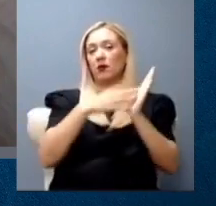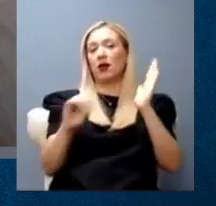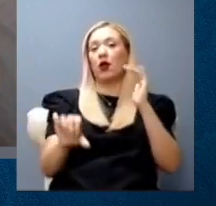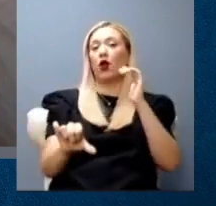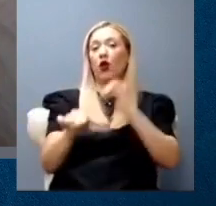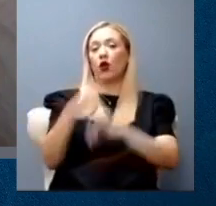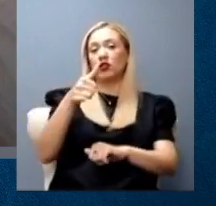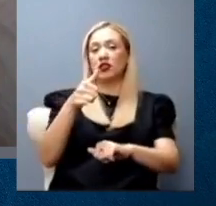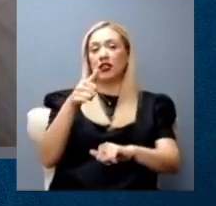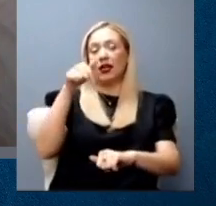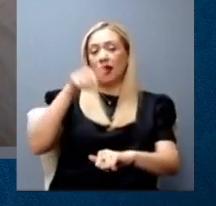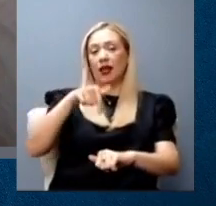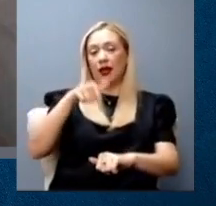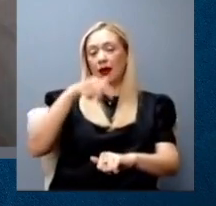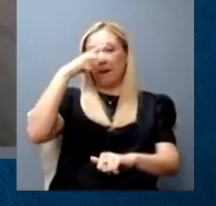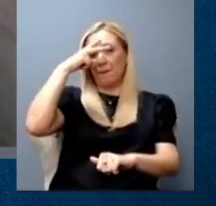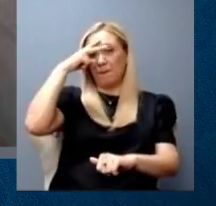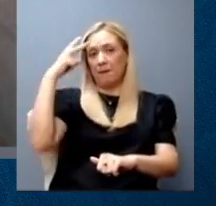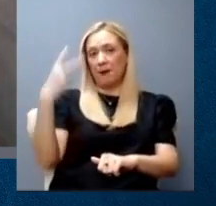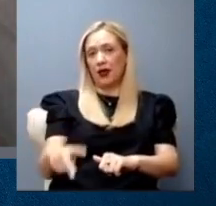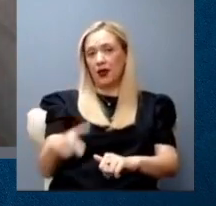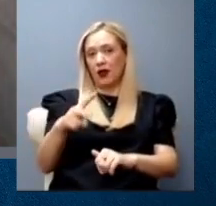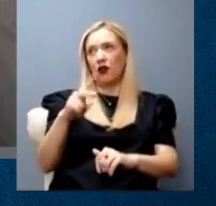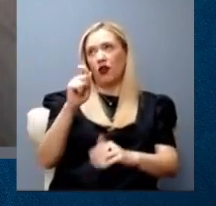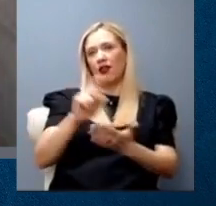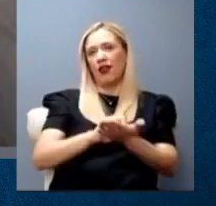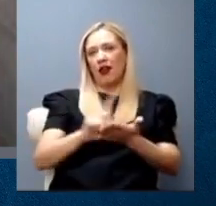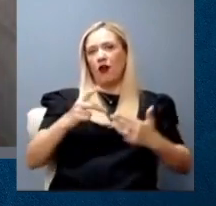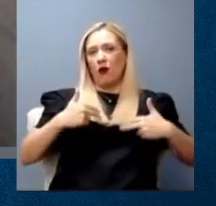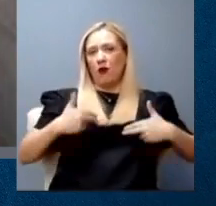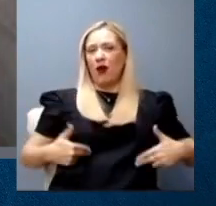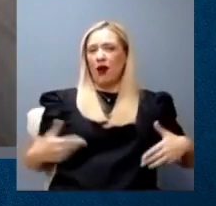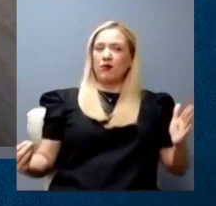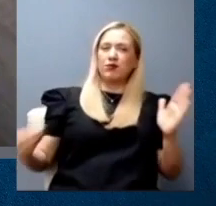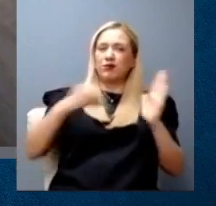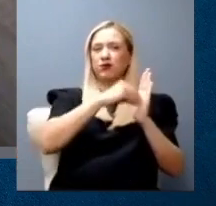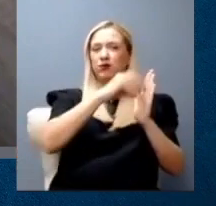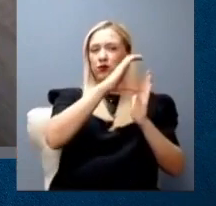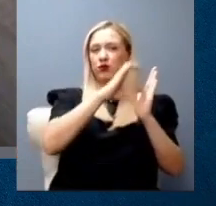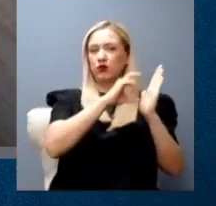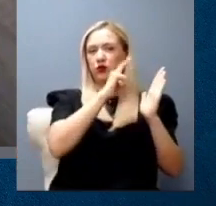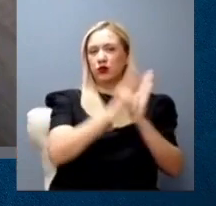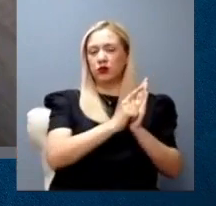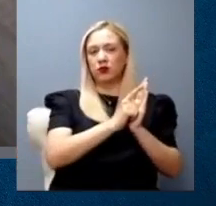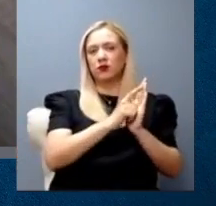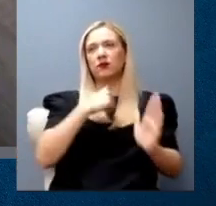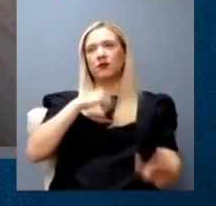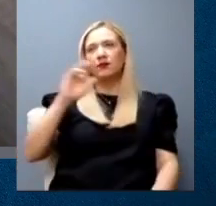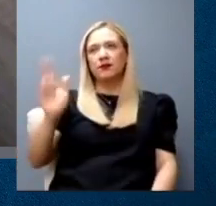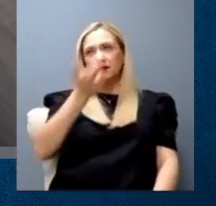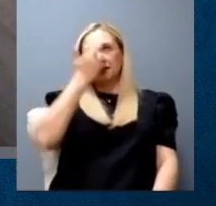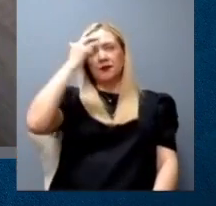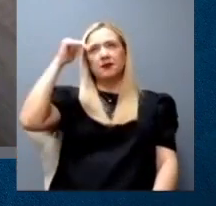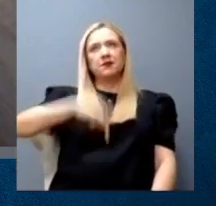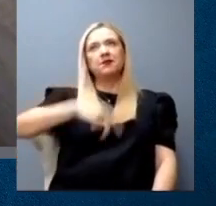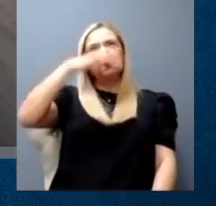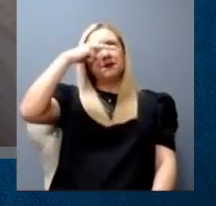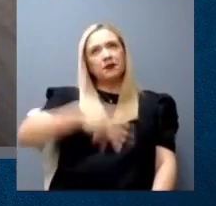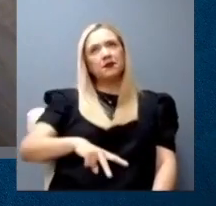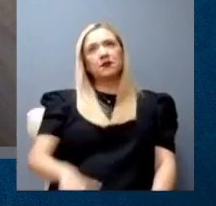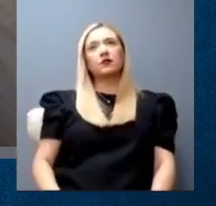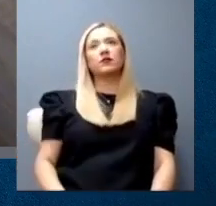2011 en México, si bien, por ejemplo, para hablar de algo muy concreto, lo que sucedía en nuestro país, las